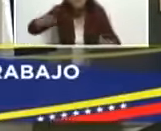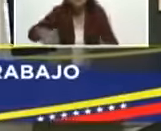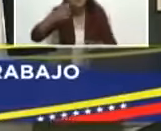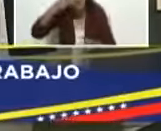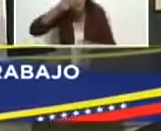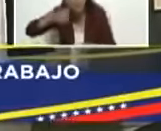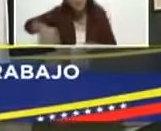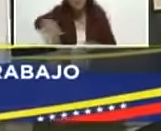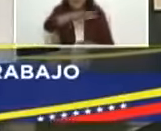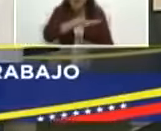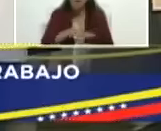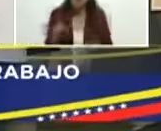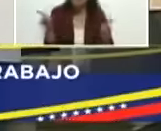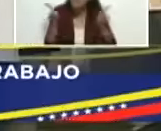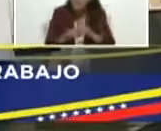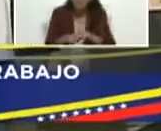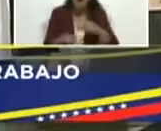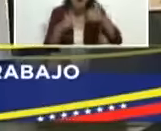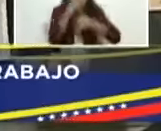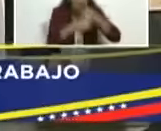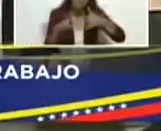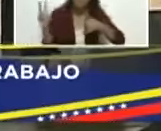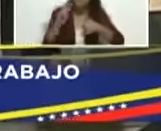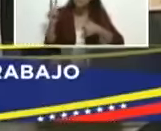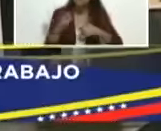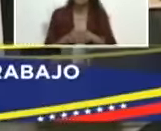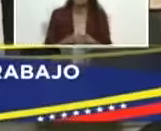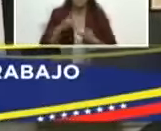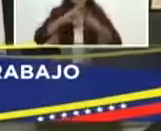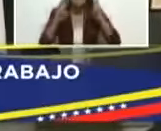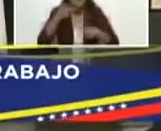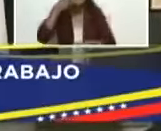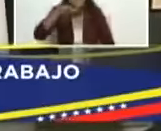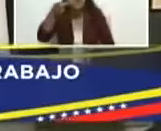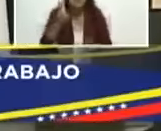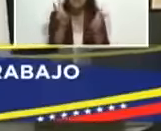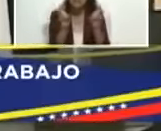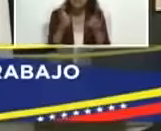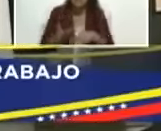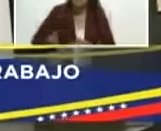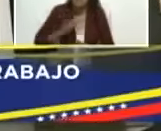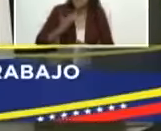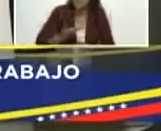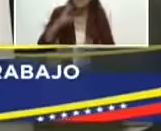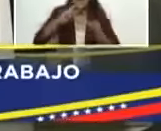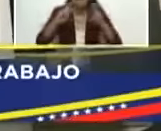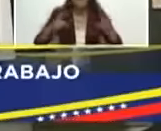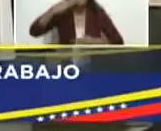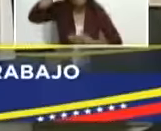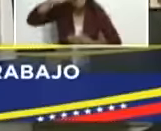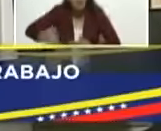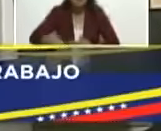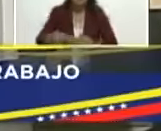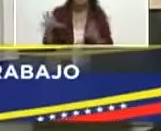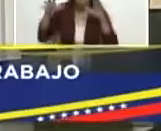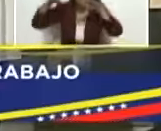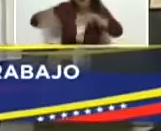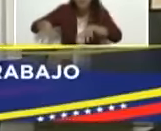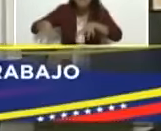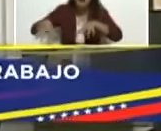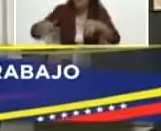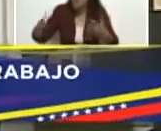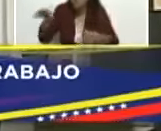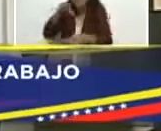el presidente de Colombia, sobre todo lo que tiene que ver con la paz política y la paz militar. Cómo